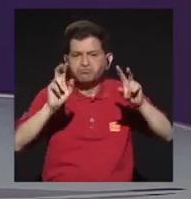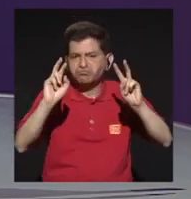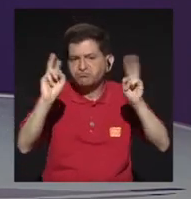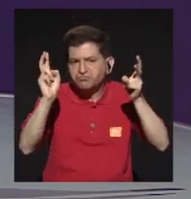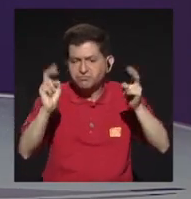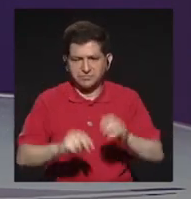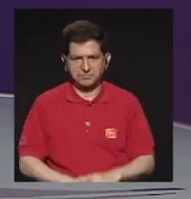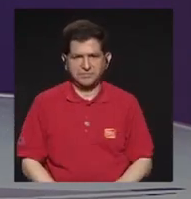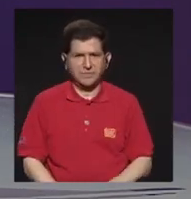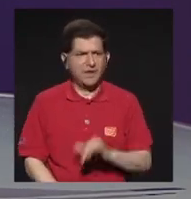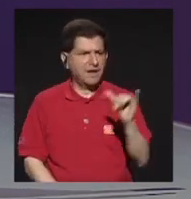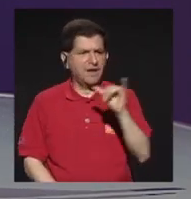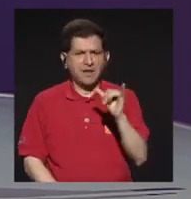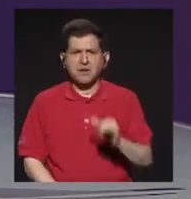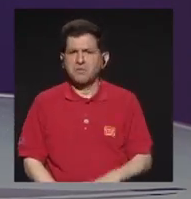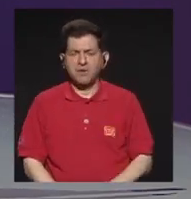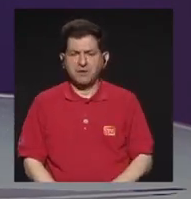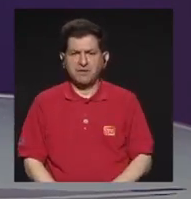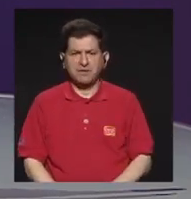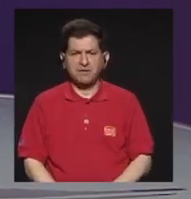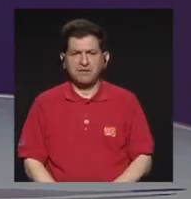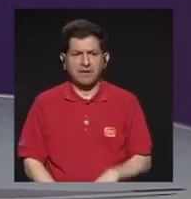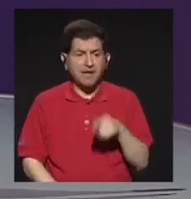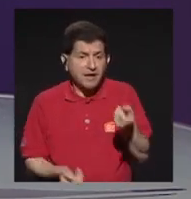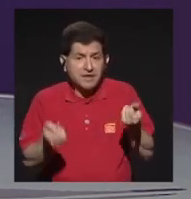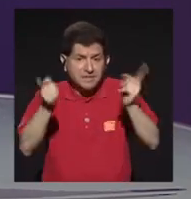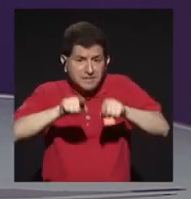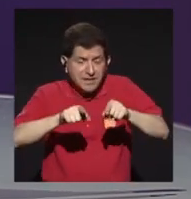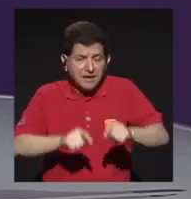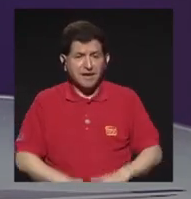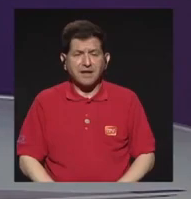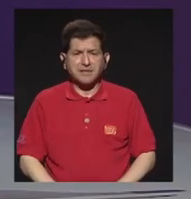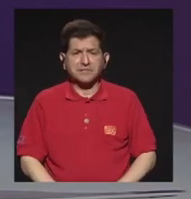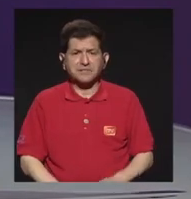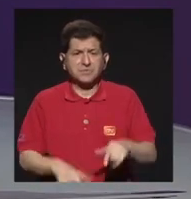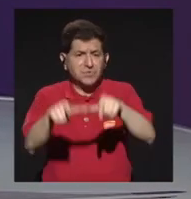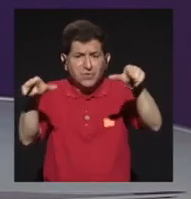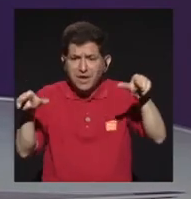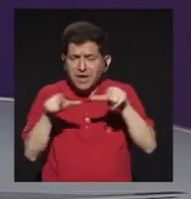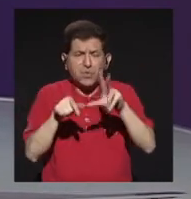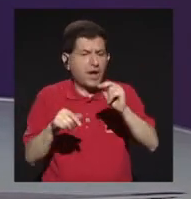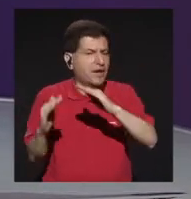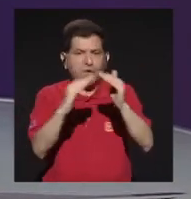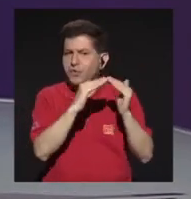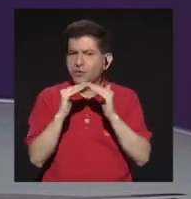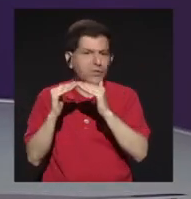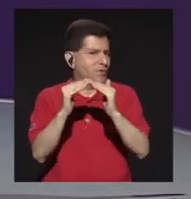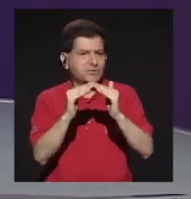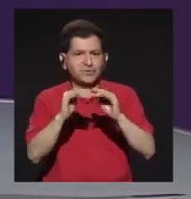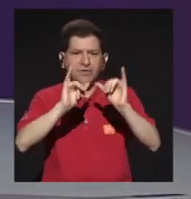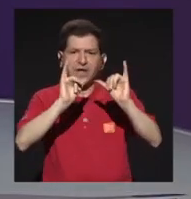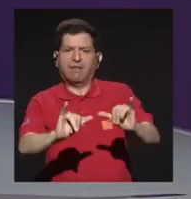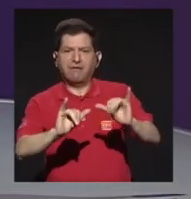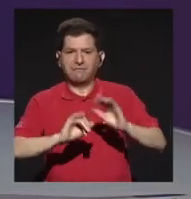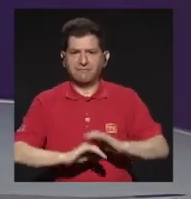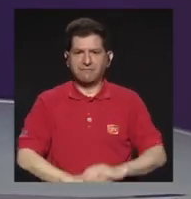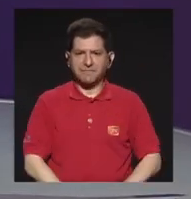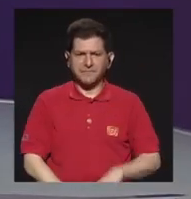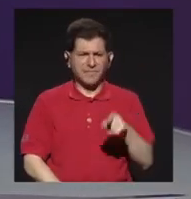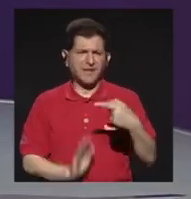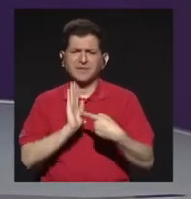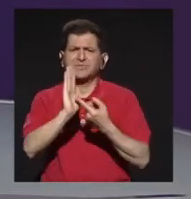sido dejada como un residuo en las partes que no son urbanas y eso